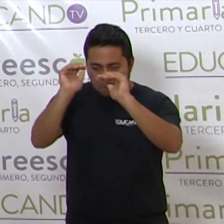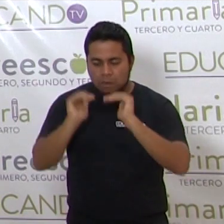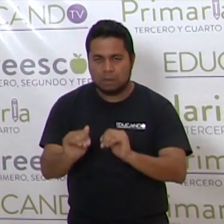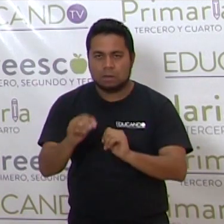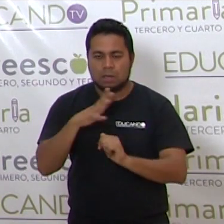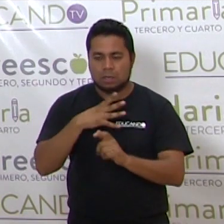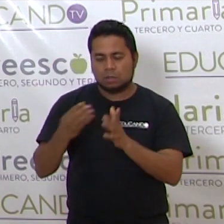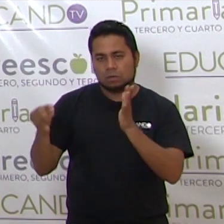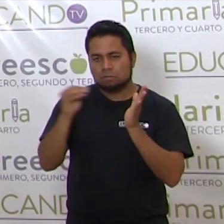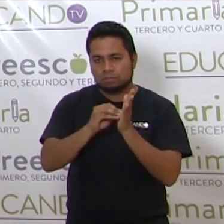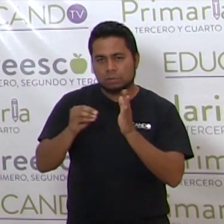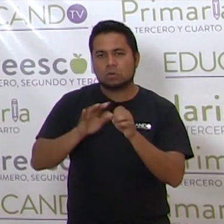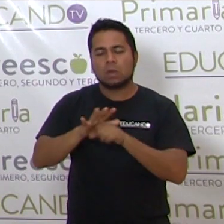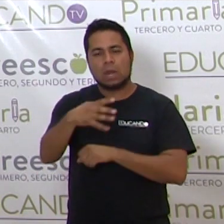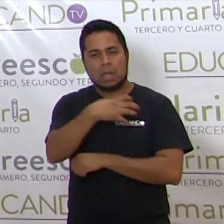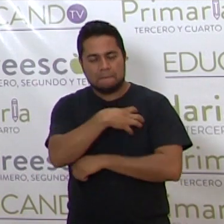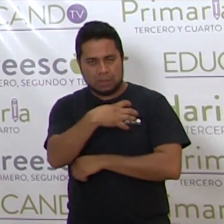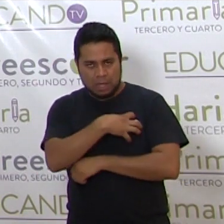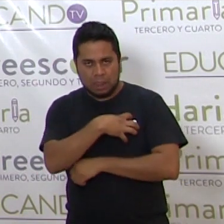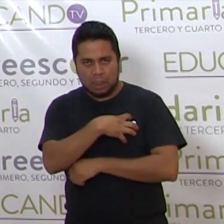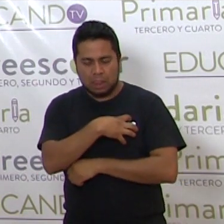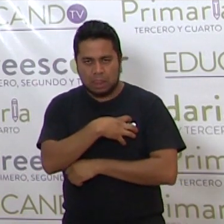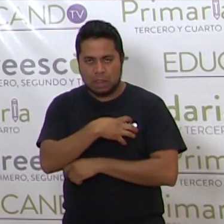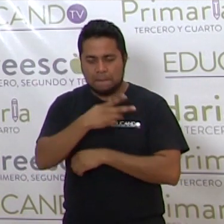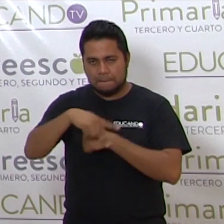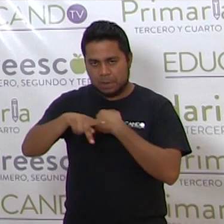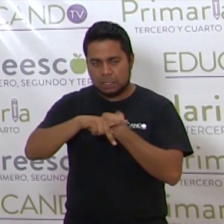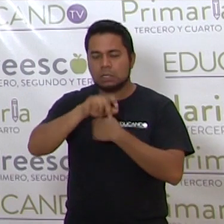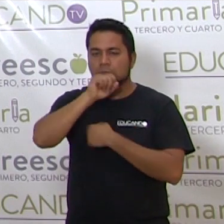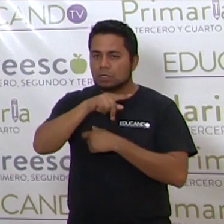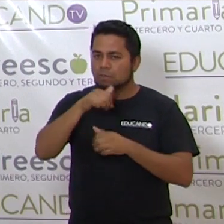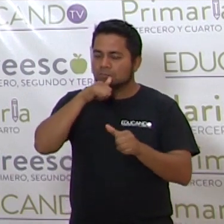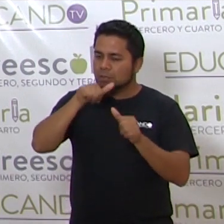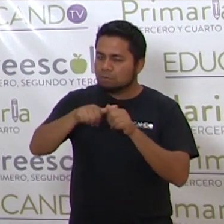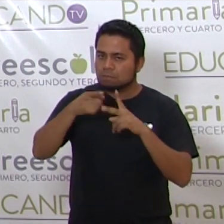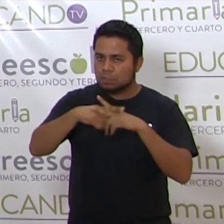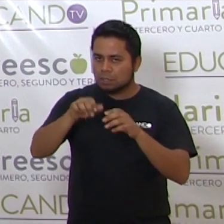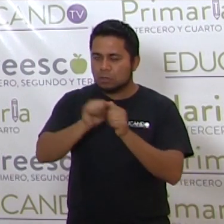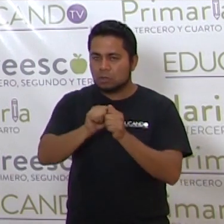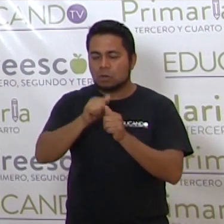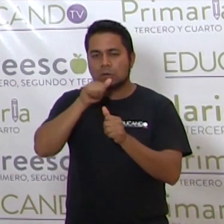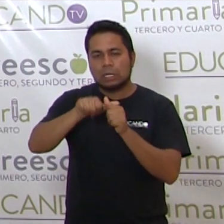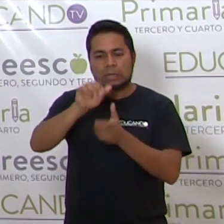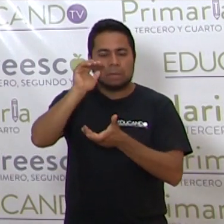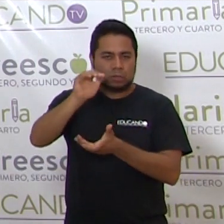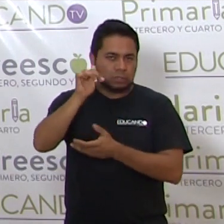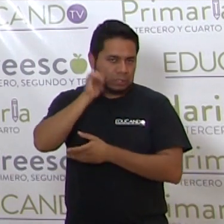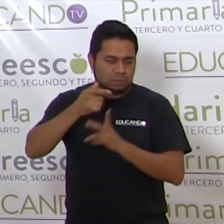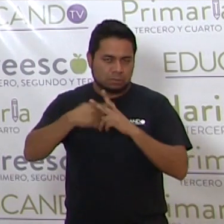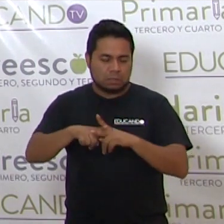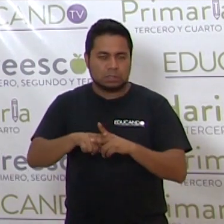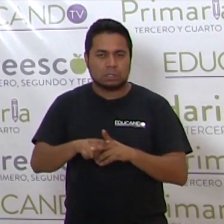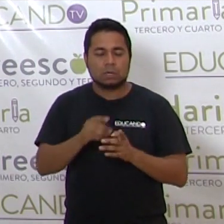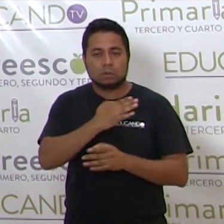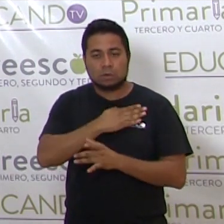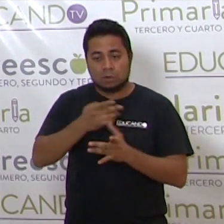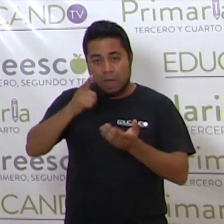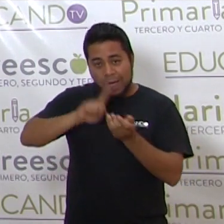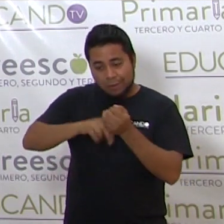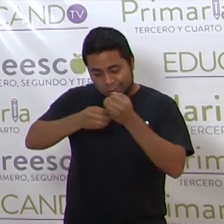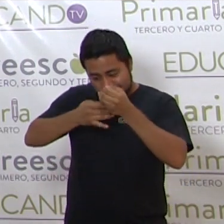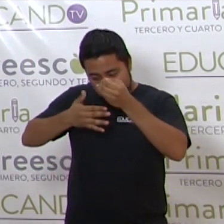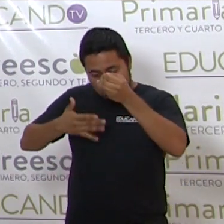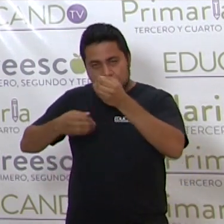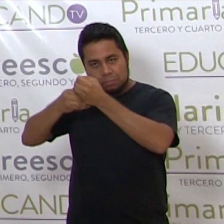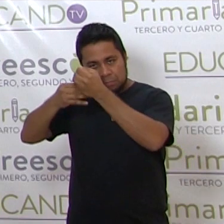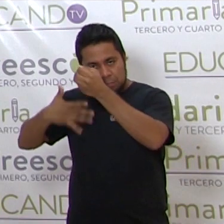puse a las capitales las capitales de los países también se escriben siempre con mayúsculas y bueno ya el contenido